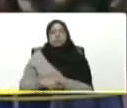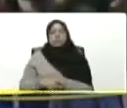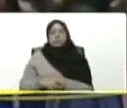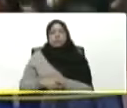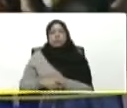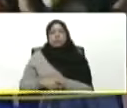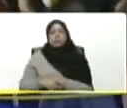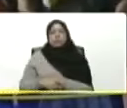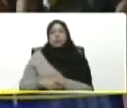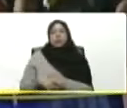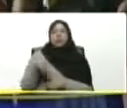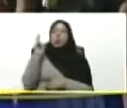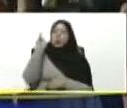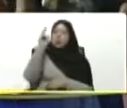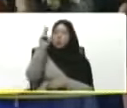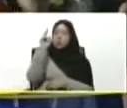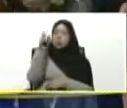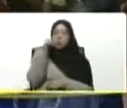Alí fue un profeta